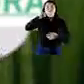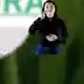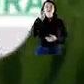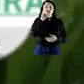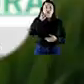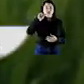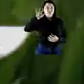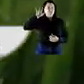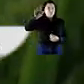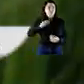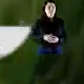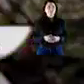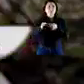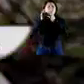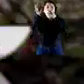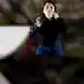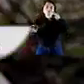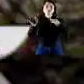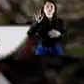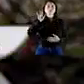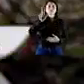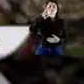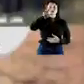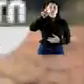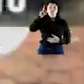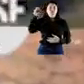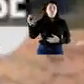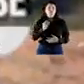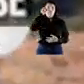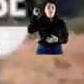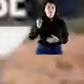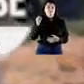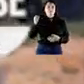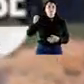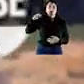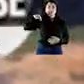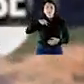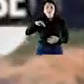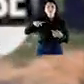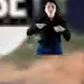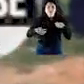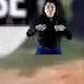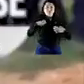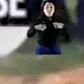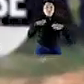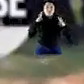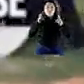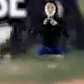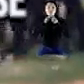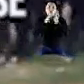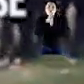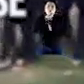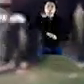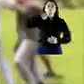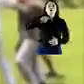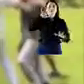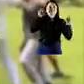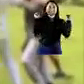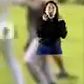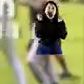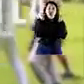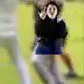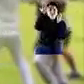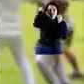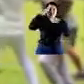la Cascada de Chinagui en Altaquer y visita el Templo de la Ermita en Berruecos. Y el 31 de octubre, Caminata del